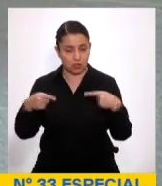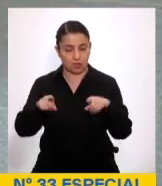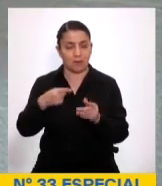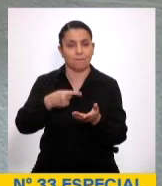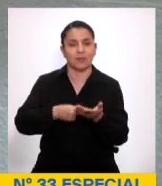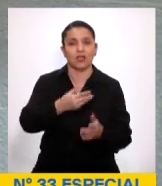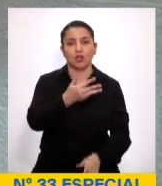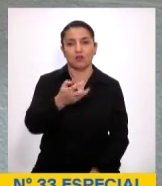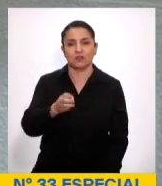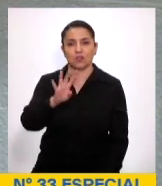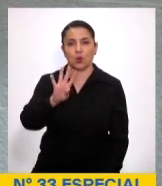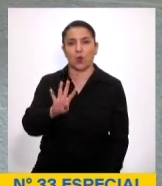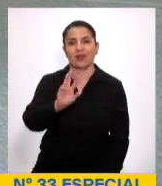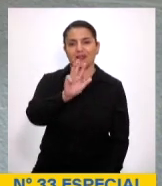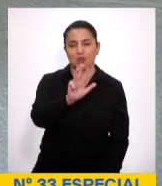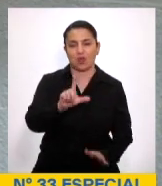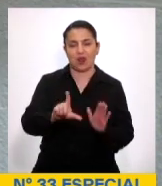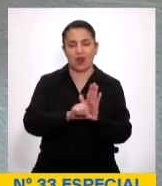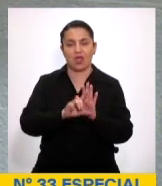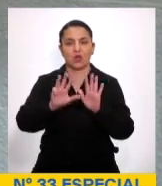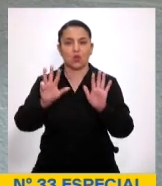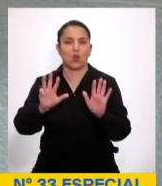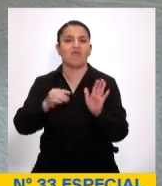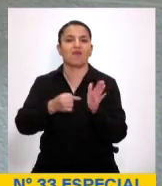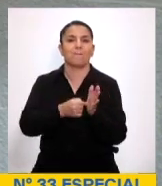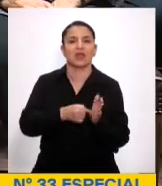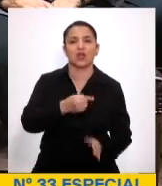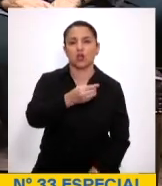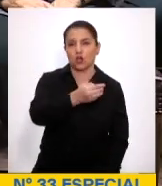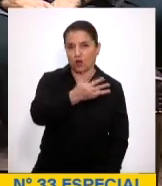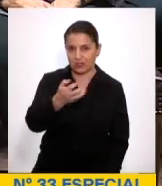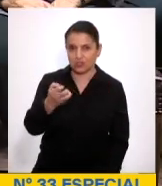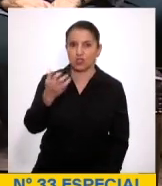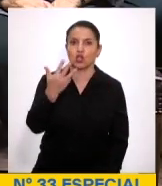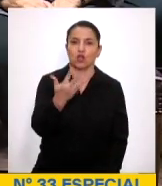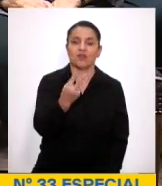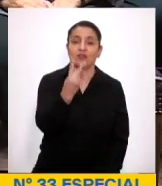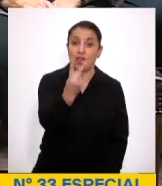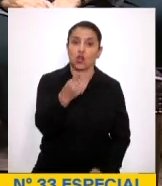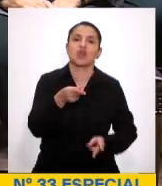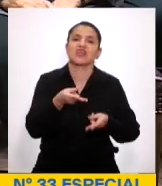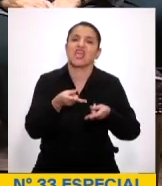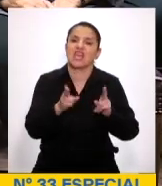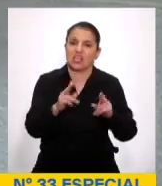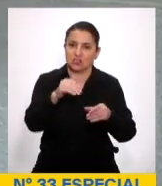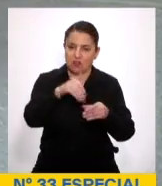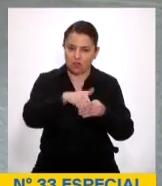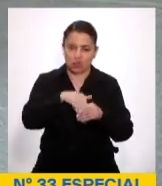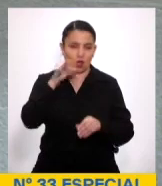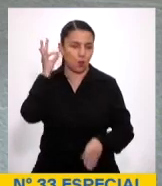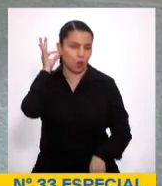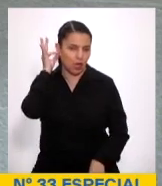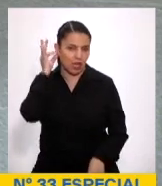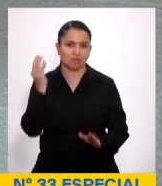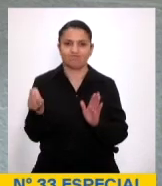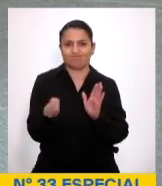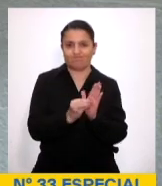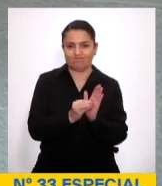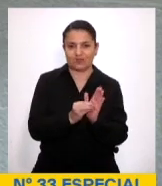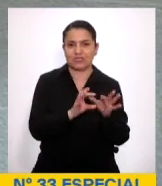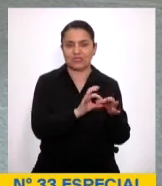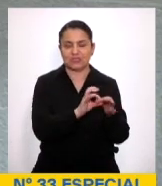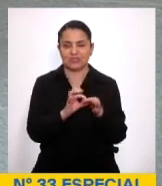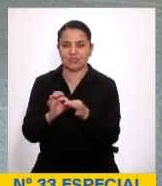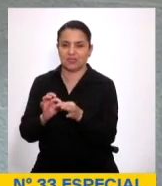1949 mediante la ley 9292 se le reconoció el derecho a voto a la mujeres Y por consiguiente la